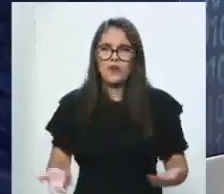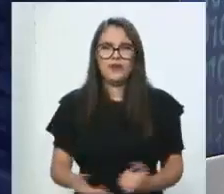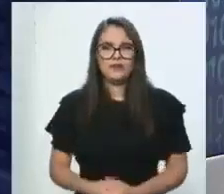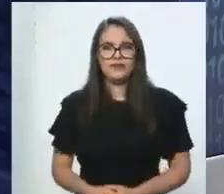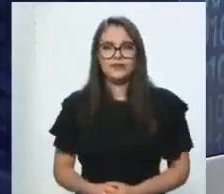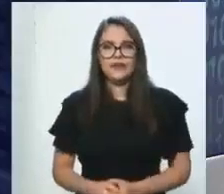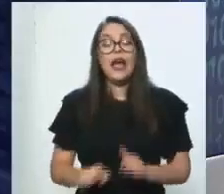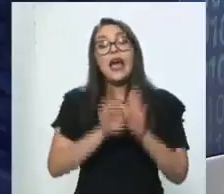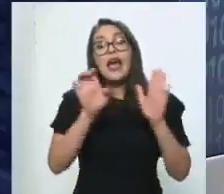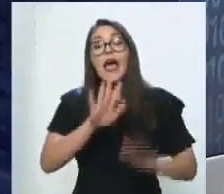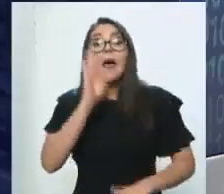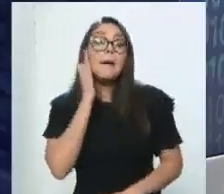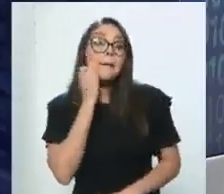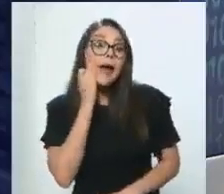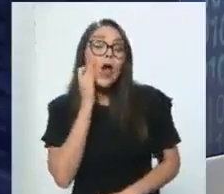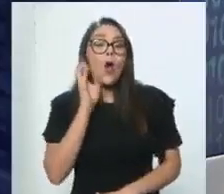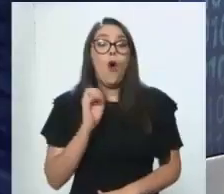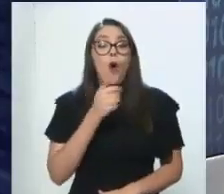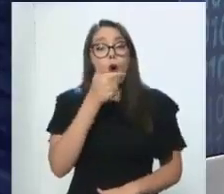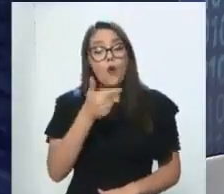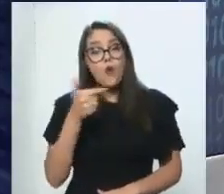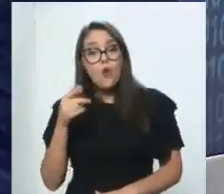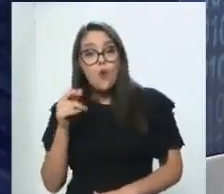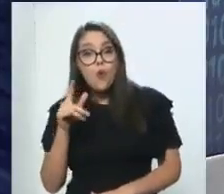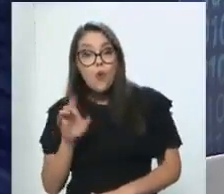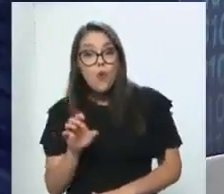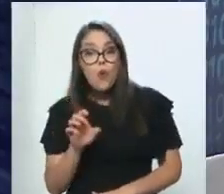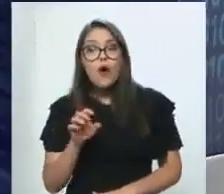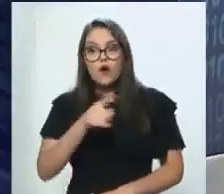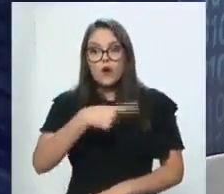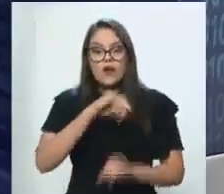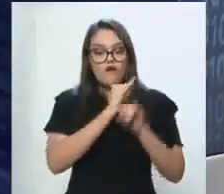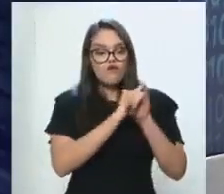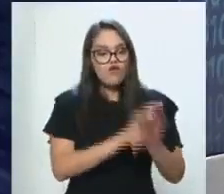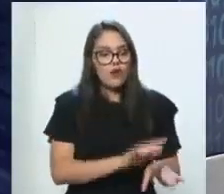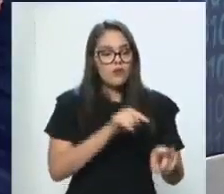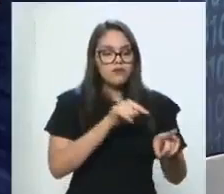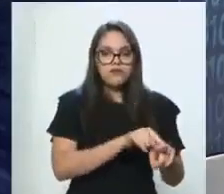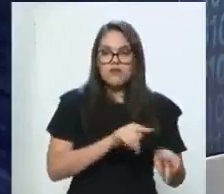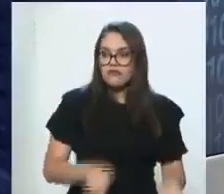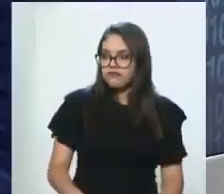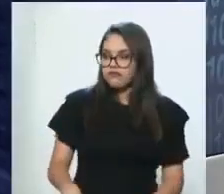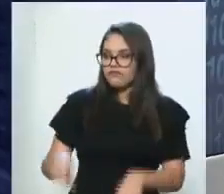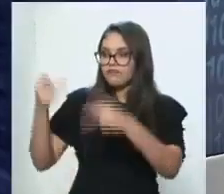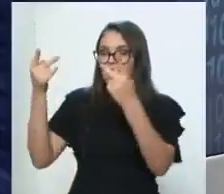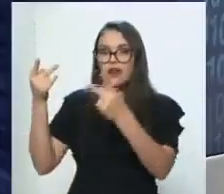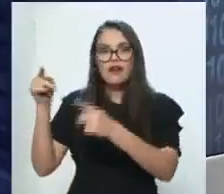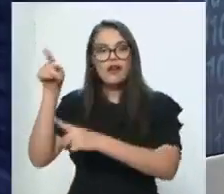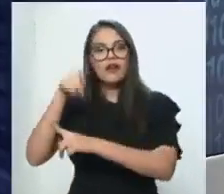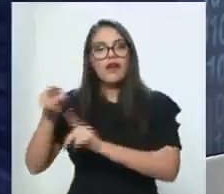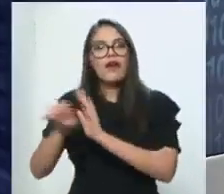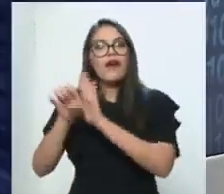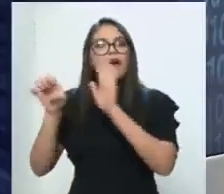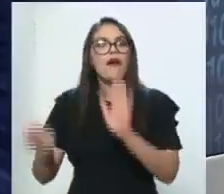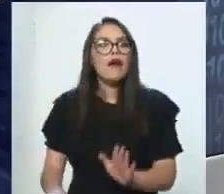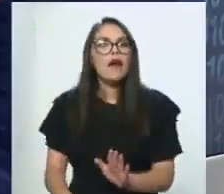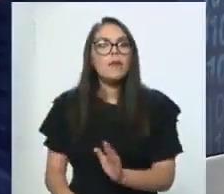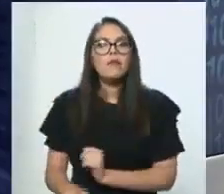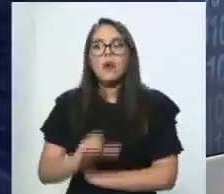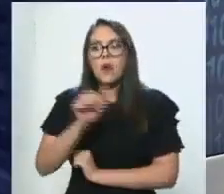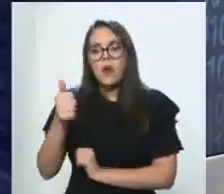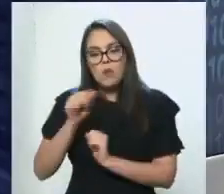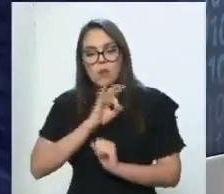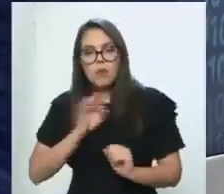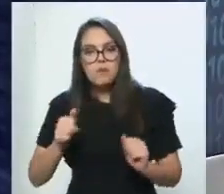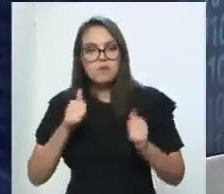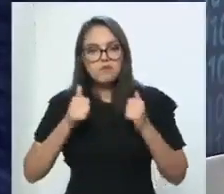como Facebook o Google venden los datos, los perfiles de sus usuarios a quien pueda pagarlos, ya sea un Estado, inteligencia